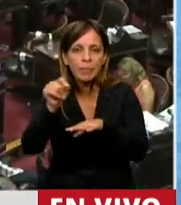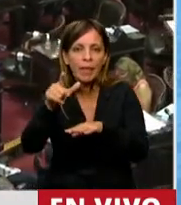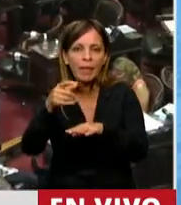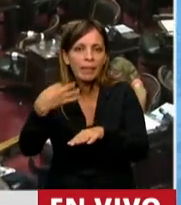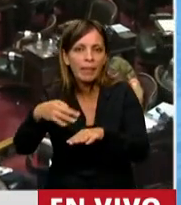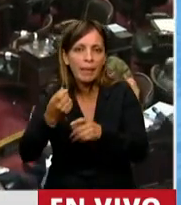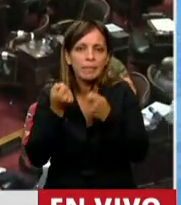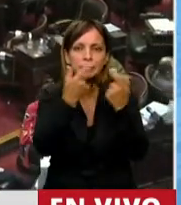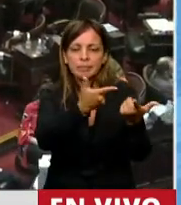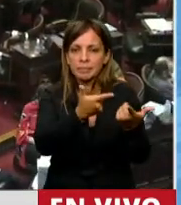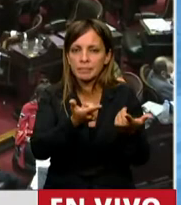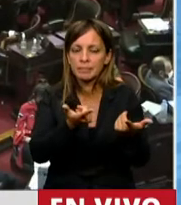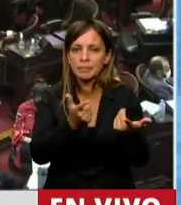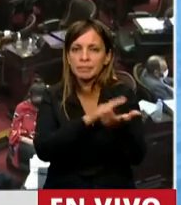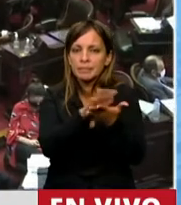de reparar.